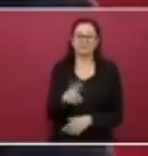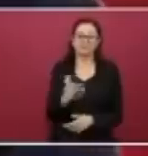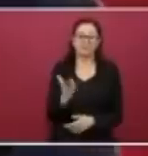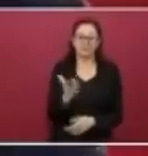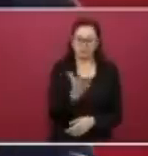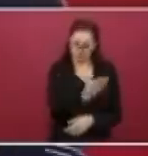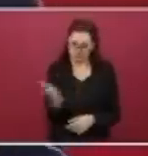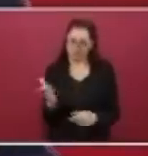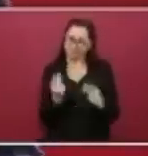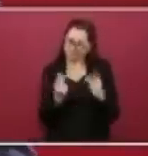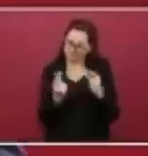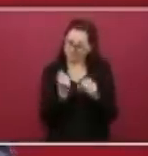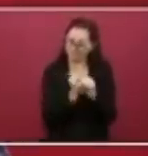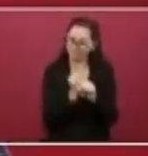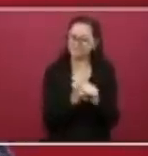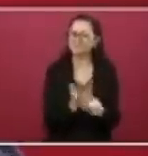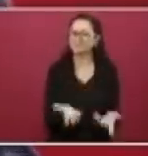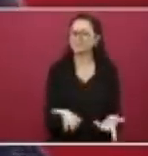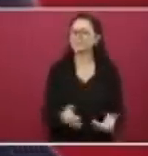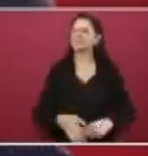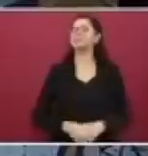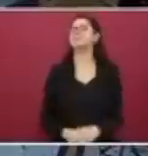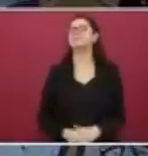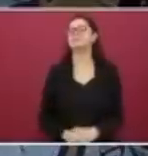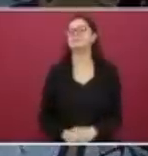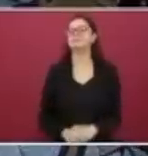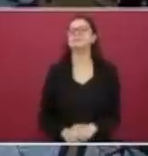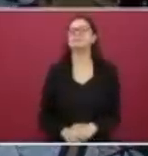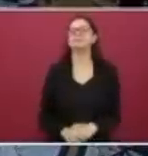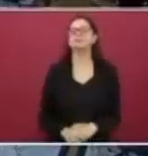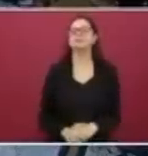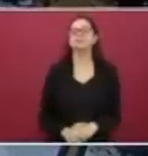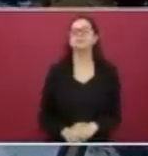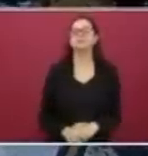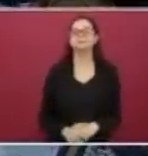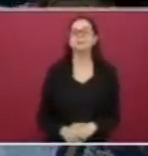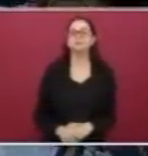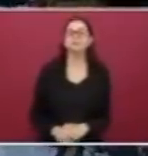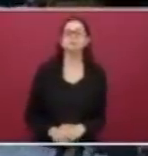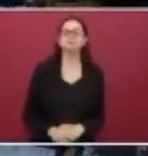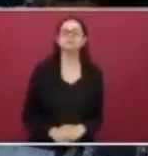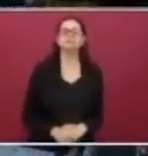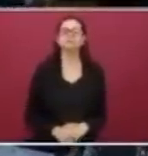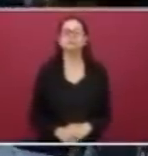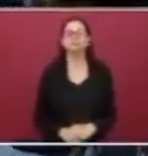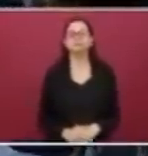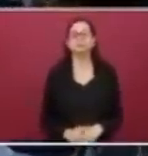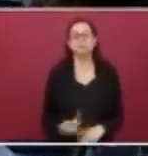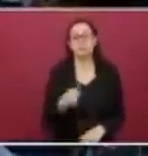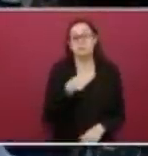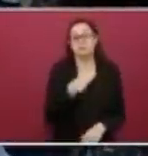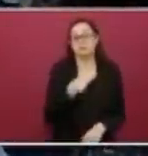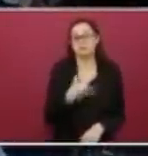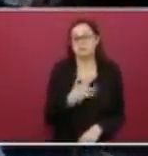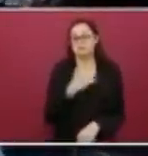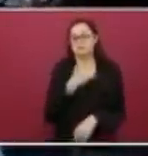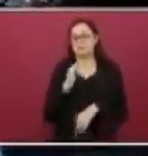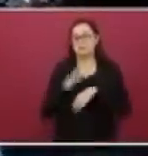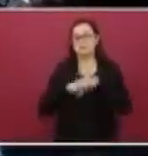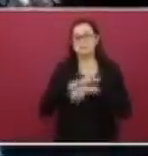aplíquense bueno pero s y lo que más me preocupa